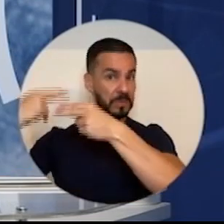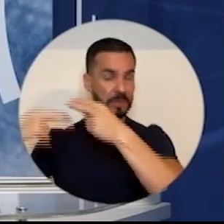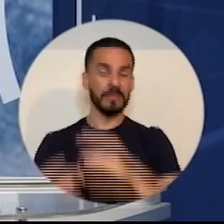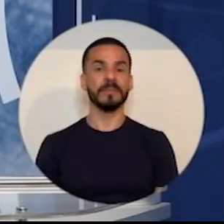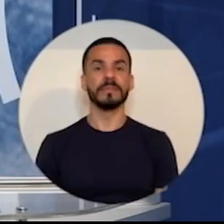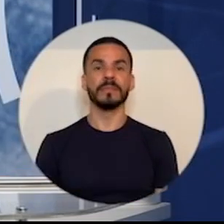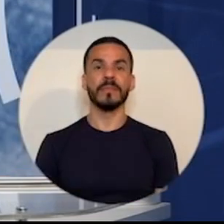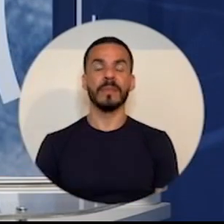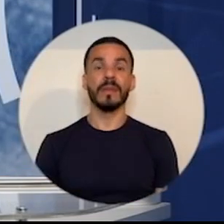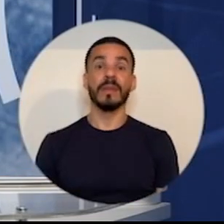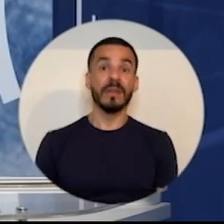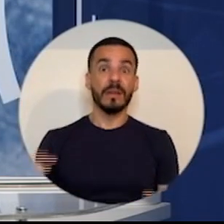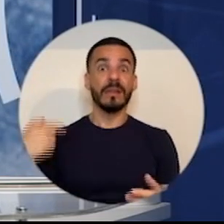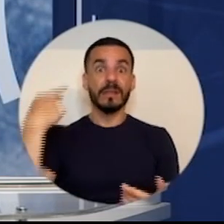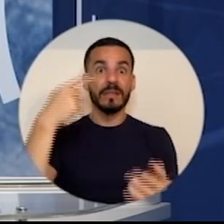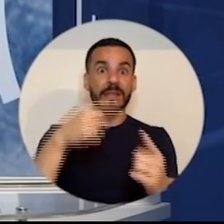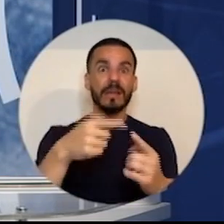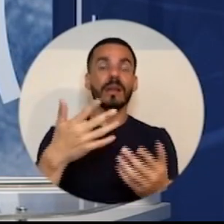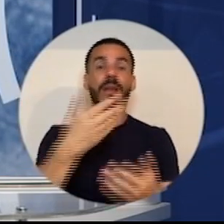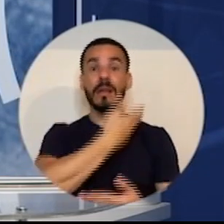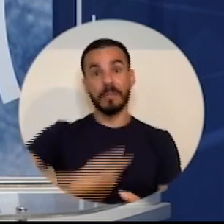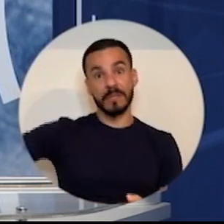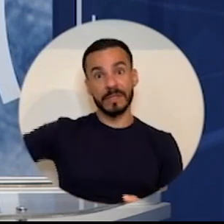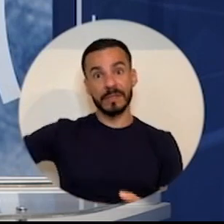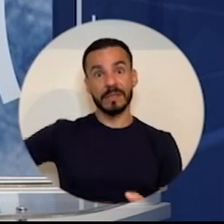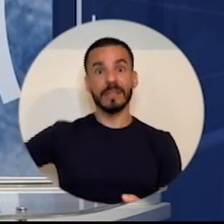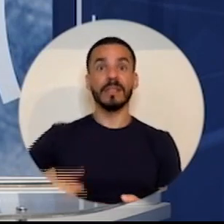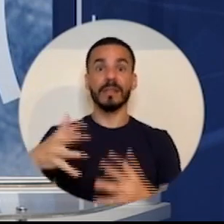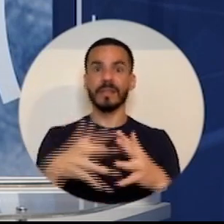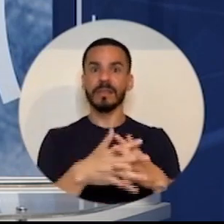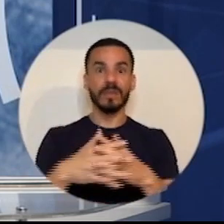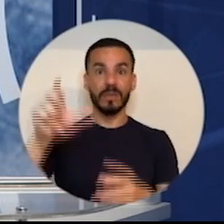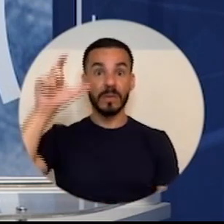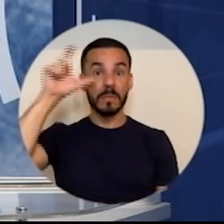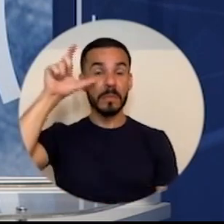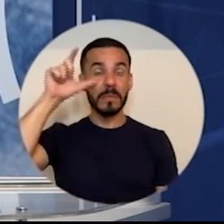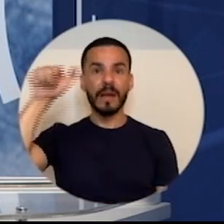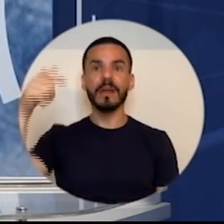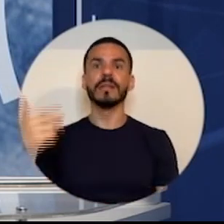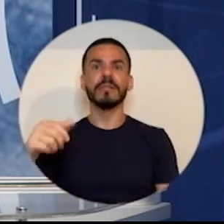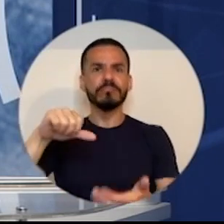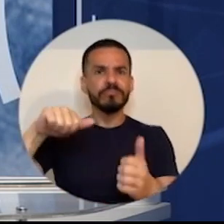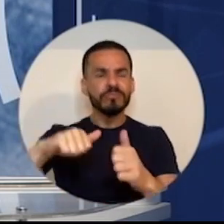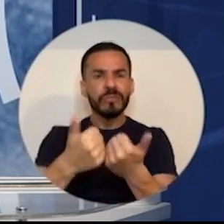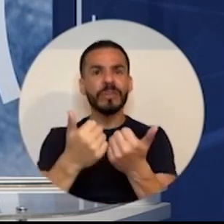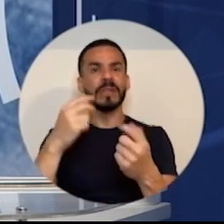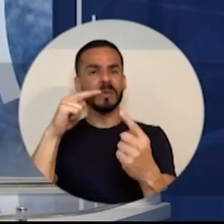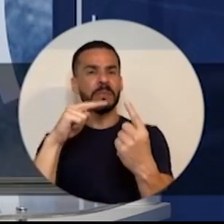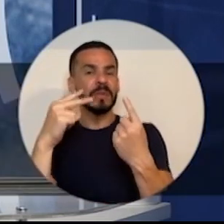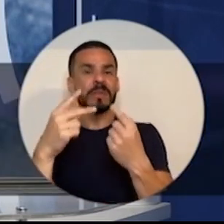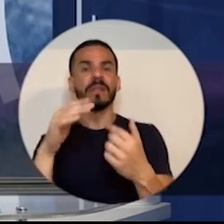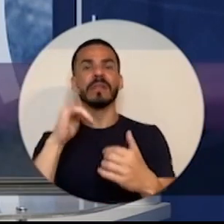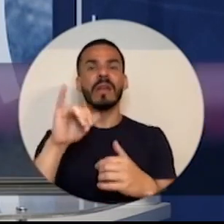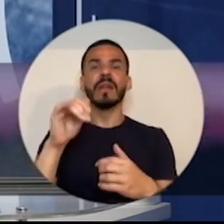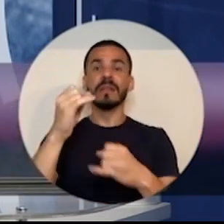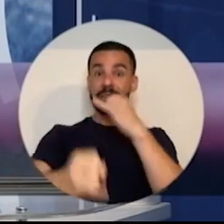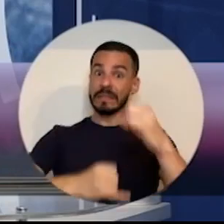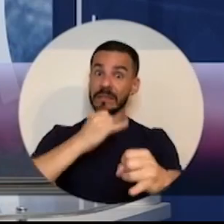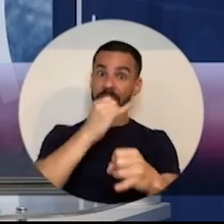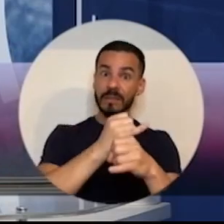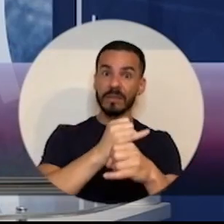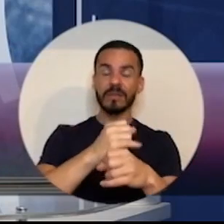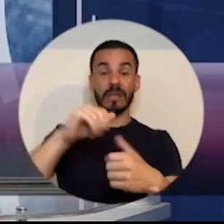Con esto llegamos al final de los deportes. Melissa, nada más para contarles un poquito de lo que está pasando ahorita en el Estadio Nacional. Se está realizando el NACAC,